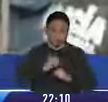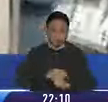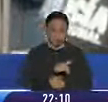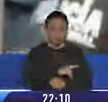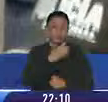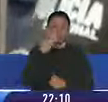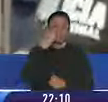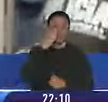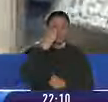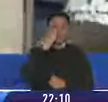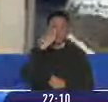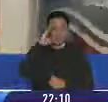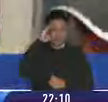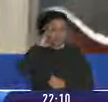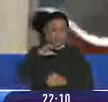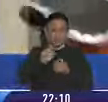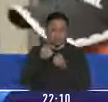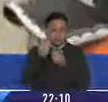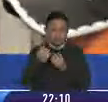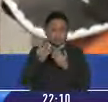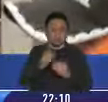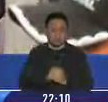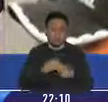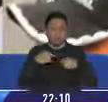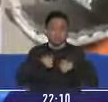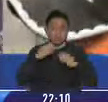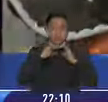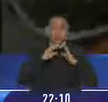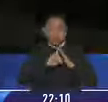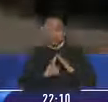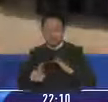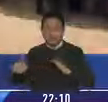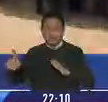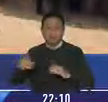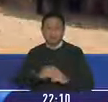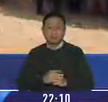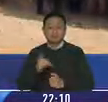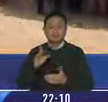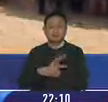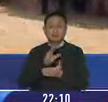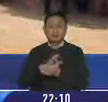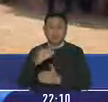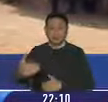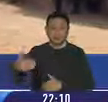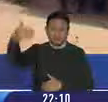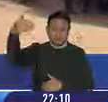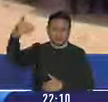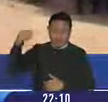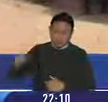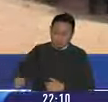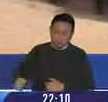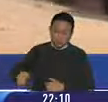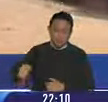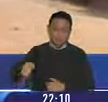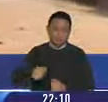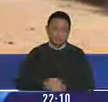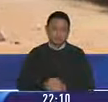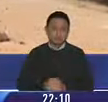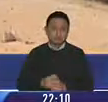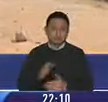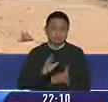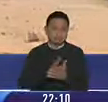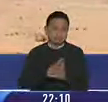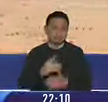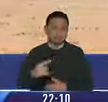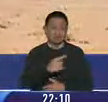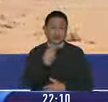las menores narró a la Policía Nacional que solo salió del domicilio para llevar hasta la escuela a la mayor de sus hijas. Se fue con la confianza